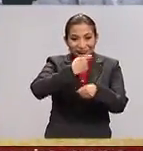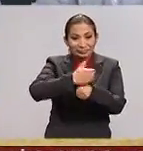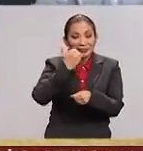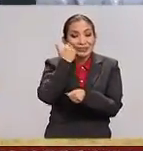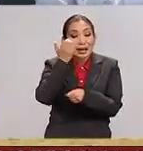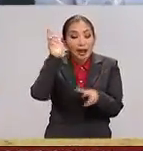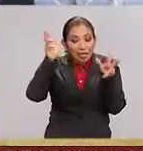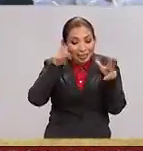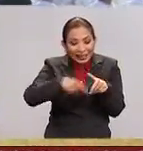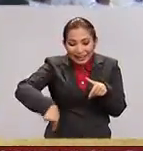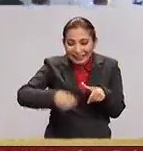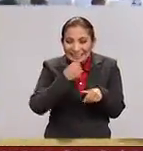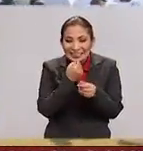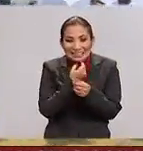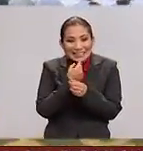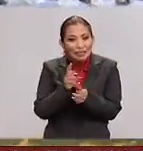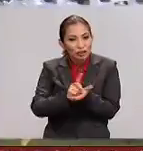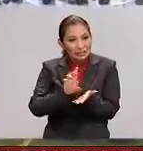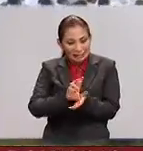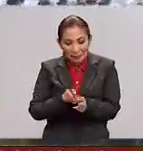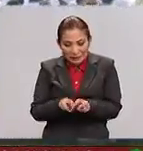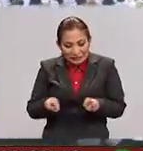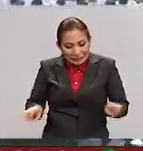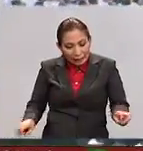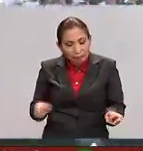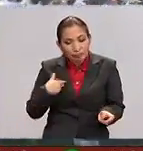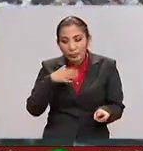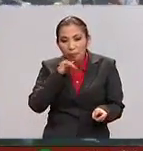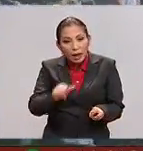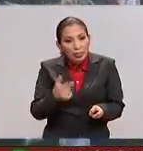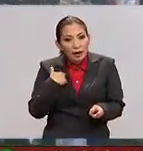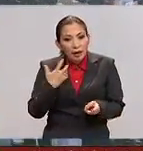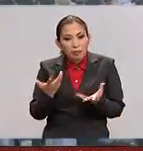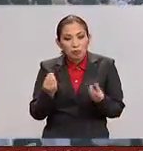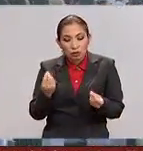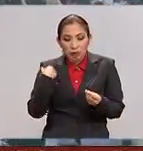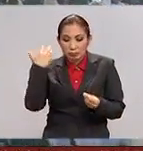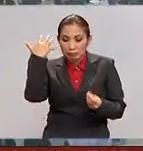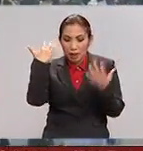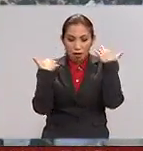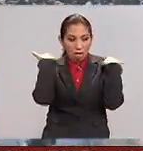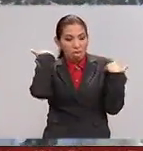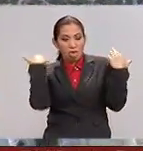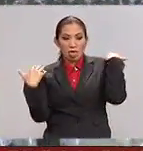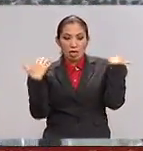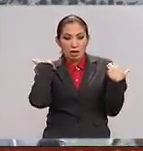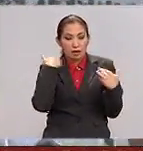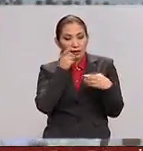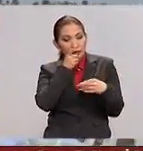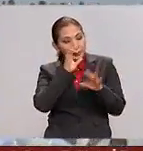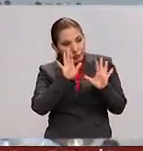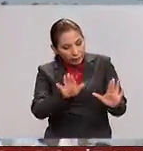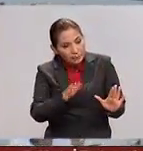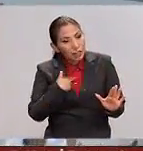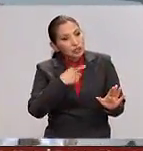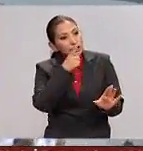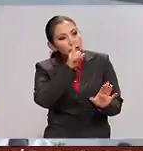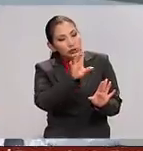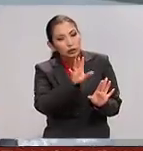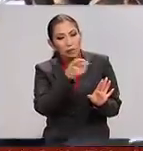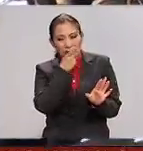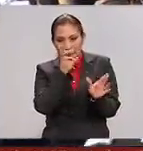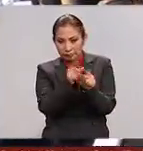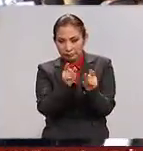quiere saludar a estos discapacitados, y no puede porque tiene por encima muchas manos. Entonces él dice, les voy a dar unos